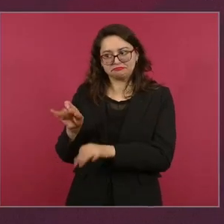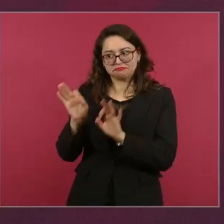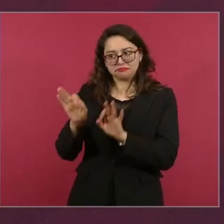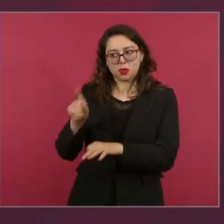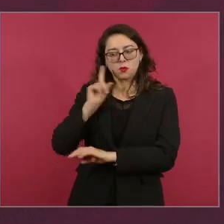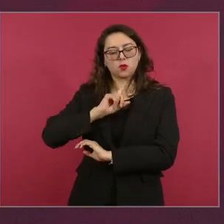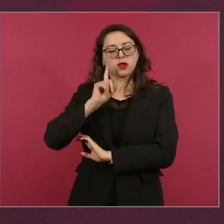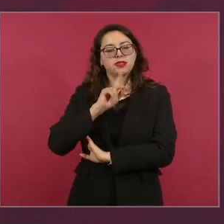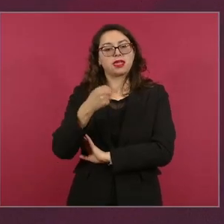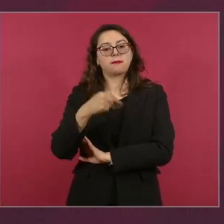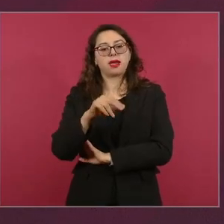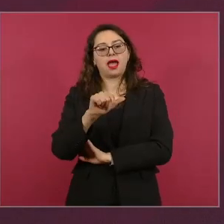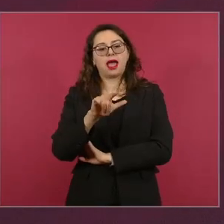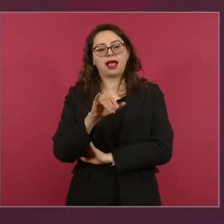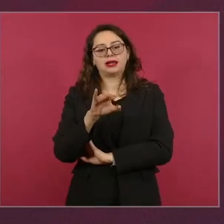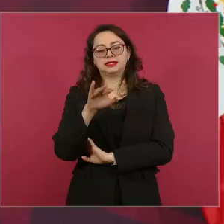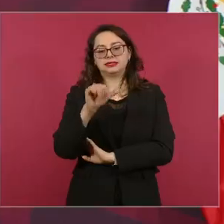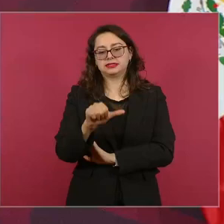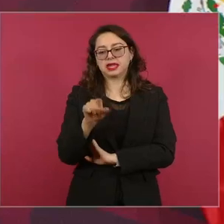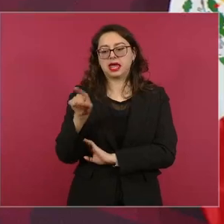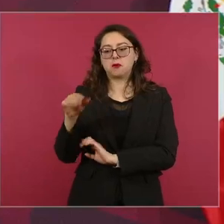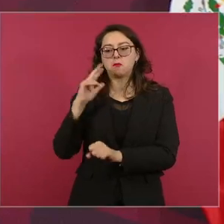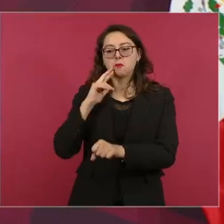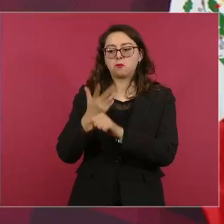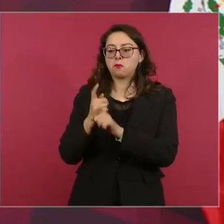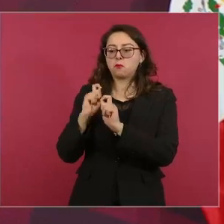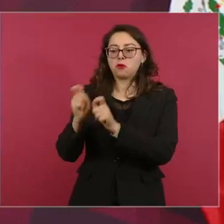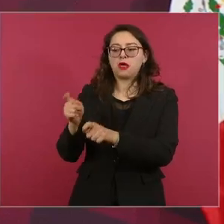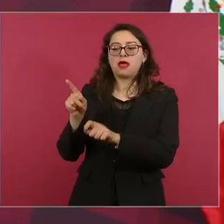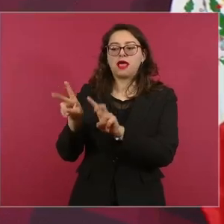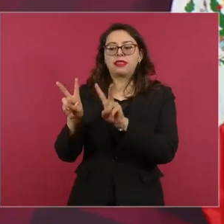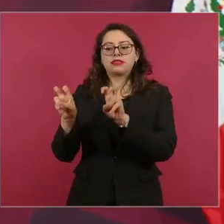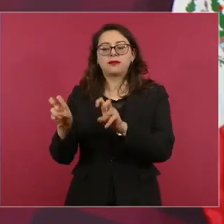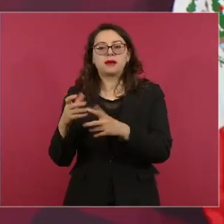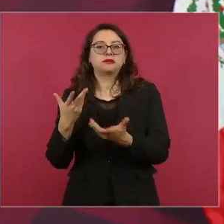Alicia Bárcena, ella está viendo lo de la agenda.